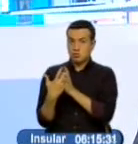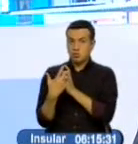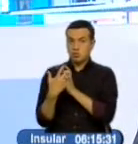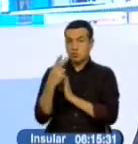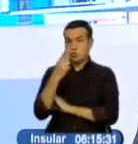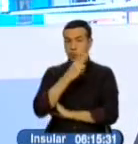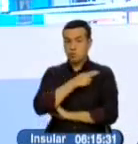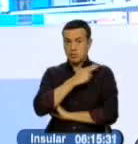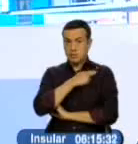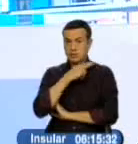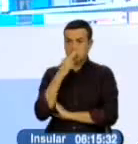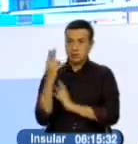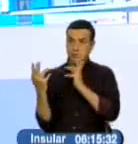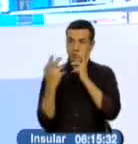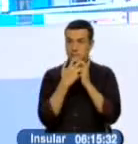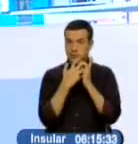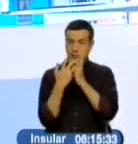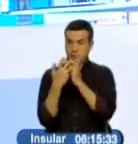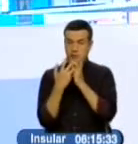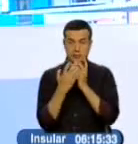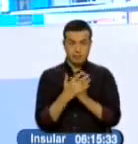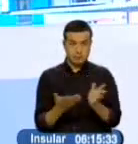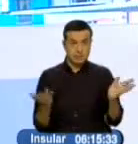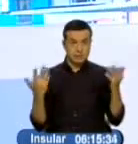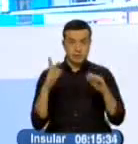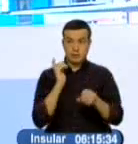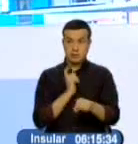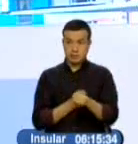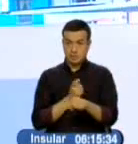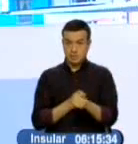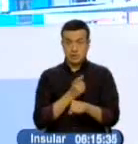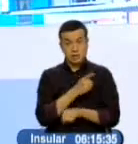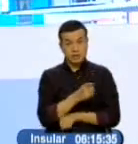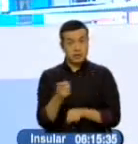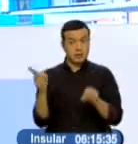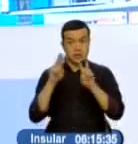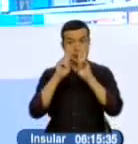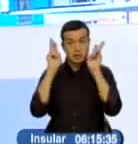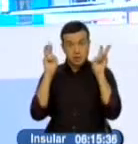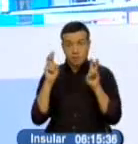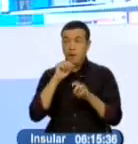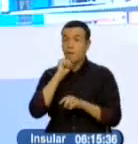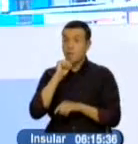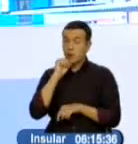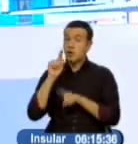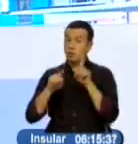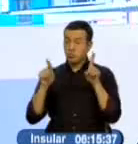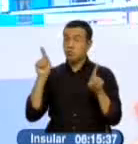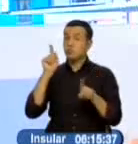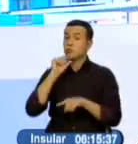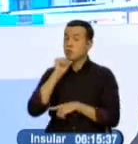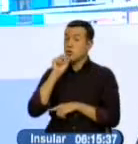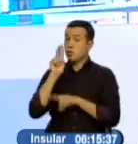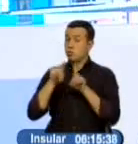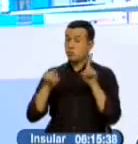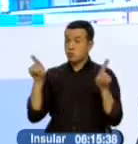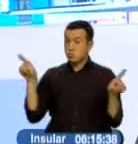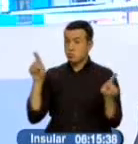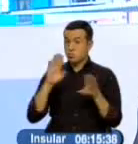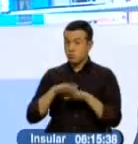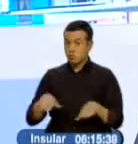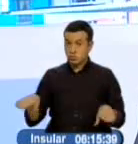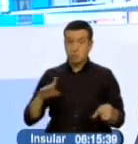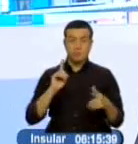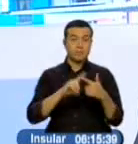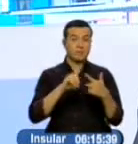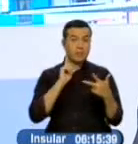educación superior. Entonces, en lo concreto, ahí hay un tema de rezago estudiantil que nosotros debemos actuar. Okay. El